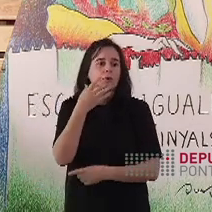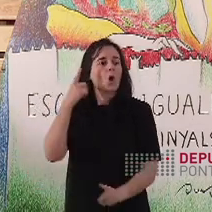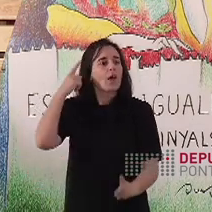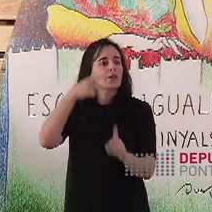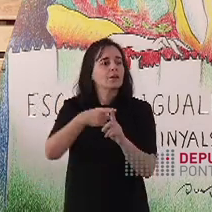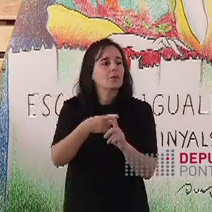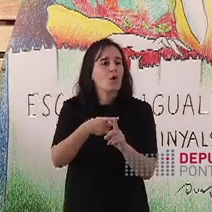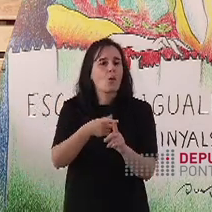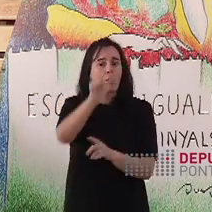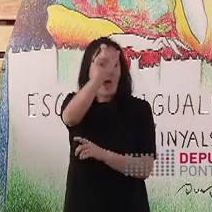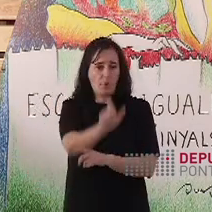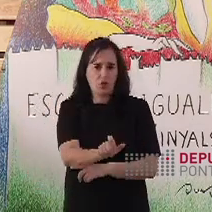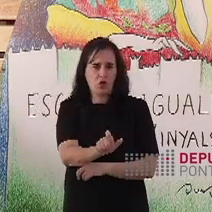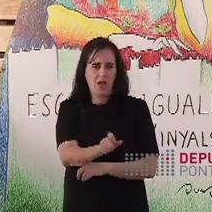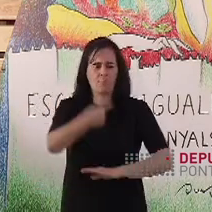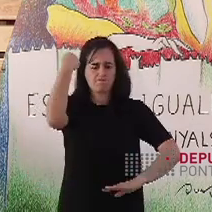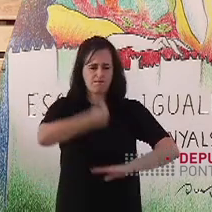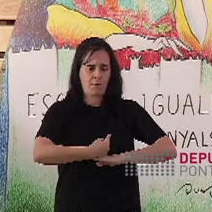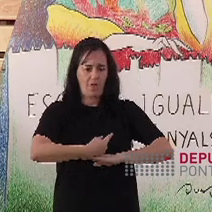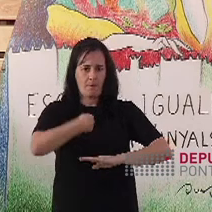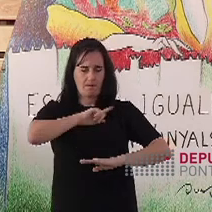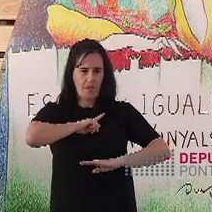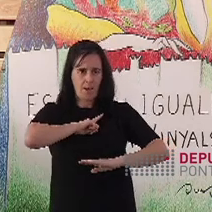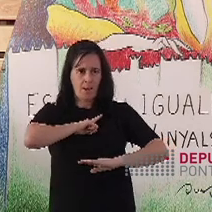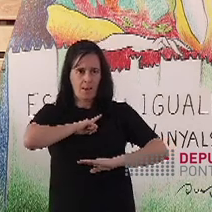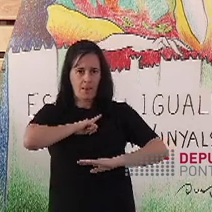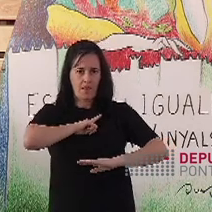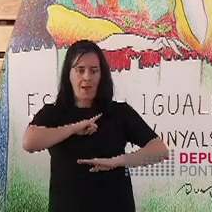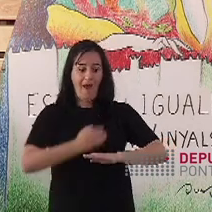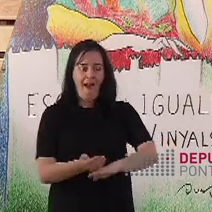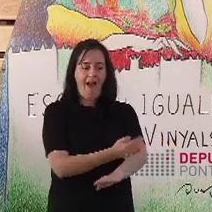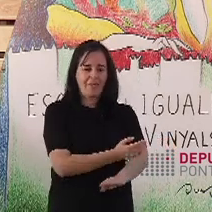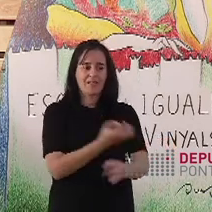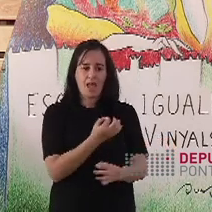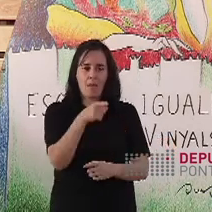exerza dominación sobre ti, ten que haber previamente un traballo